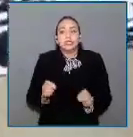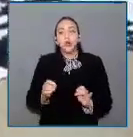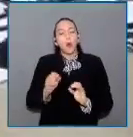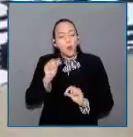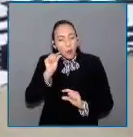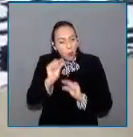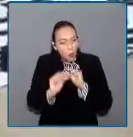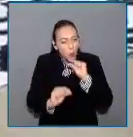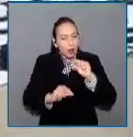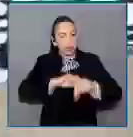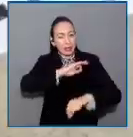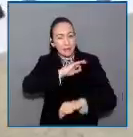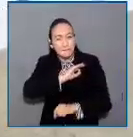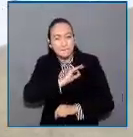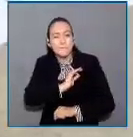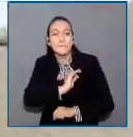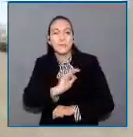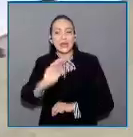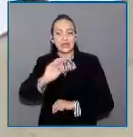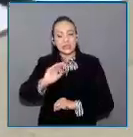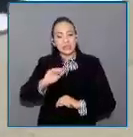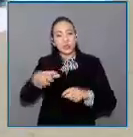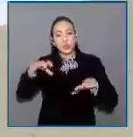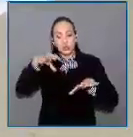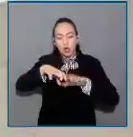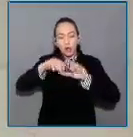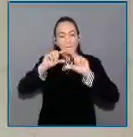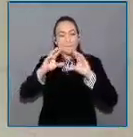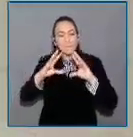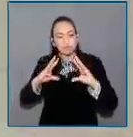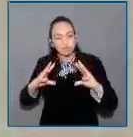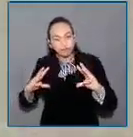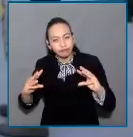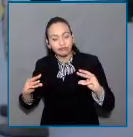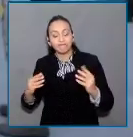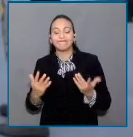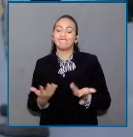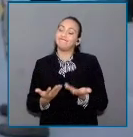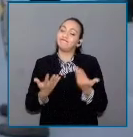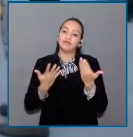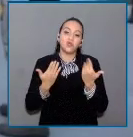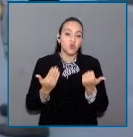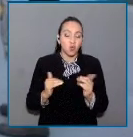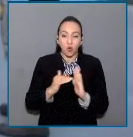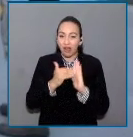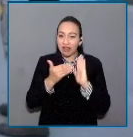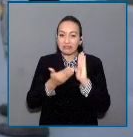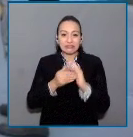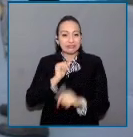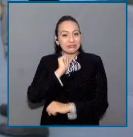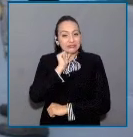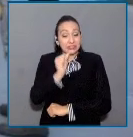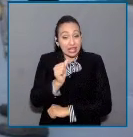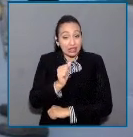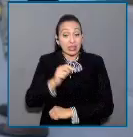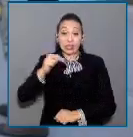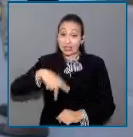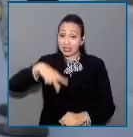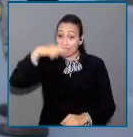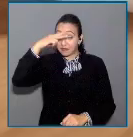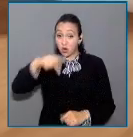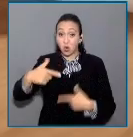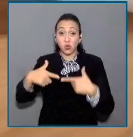contener la violencia y polarización que México sufre y que aprovechan los grupos